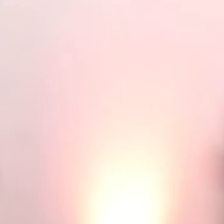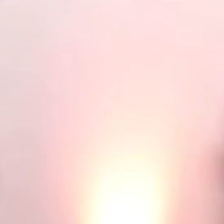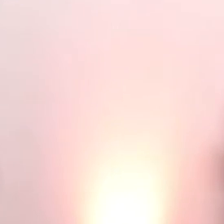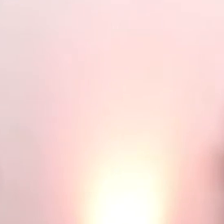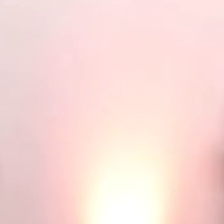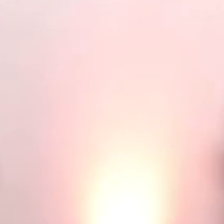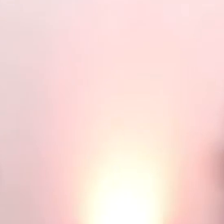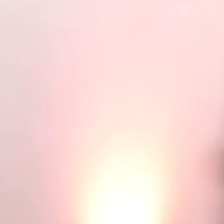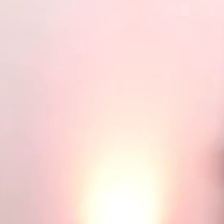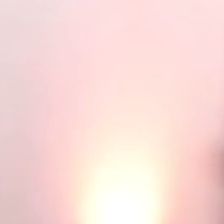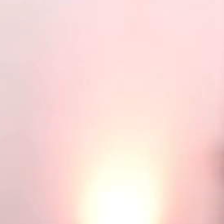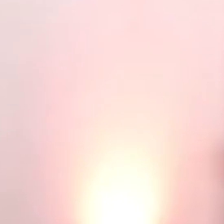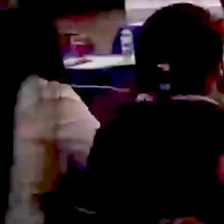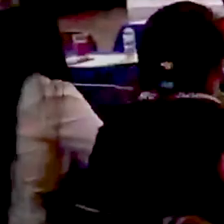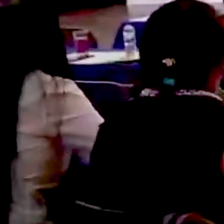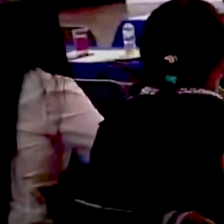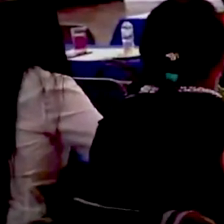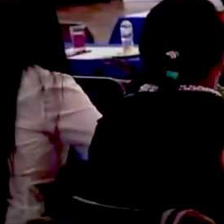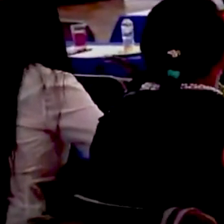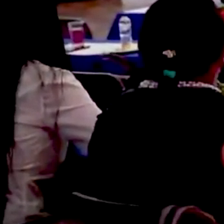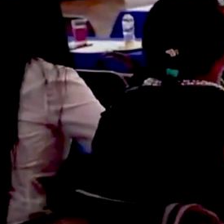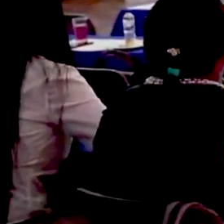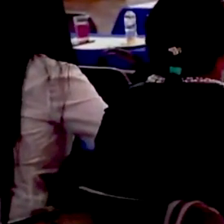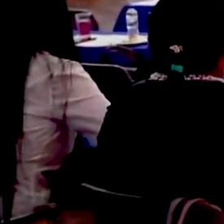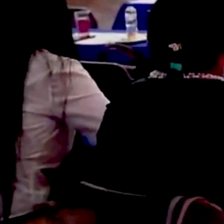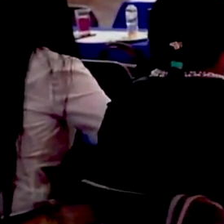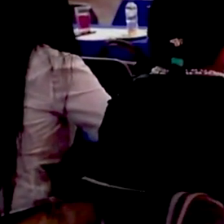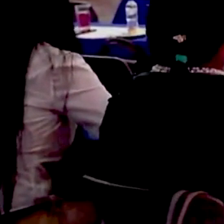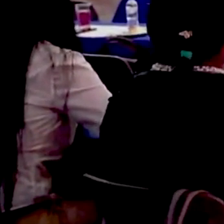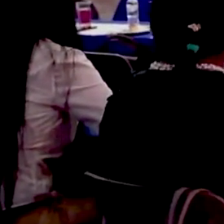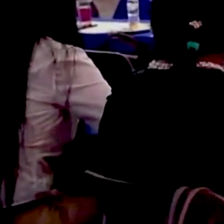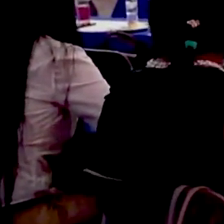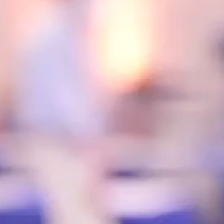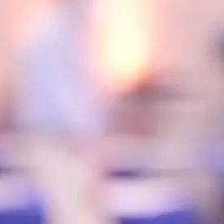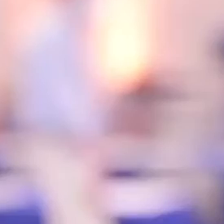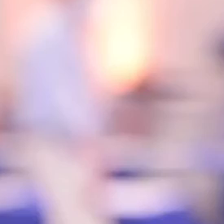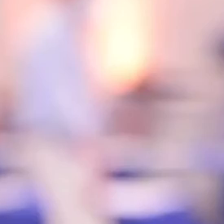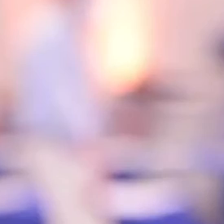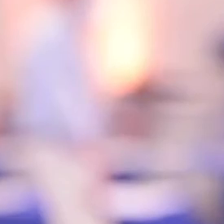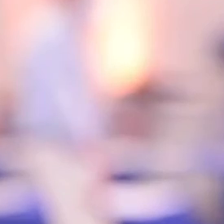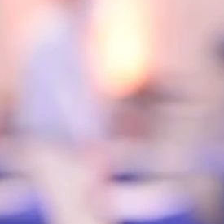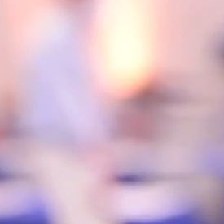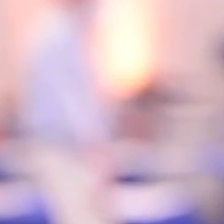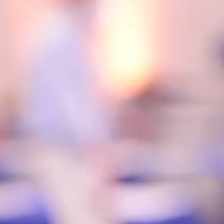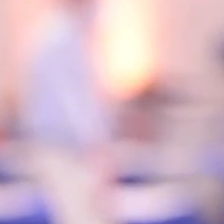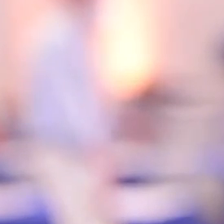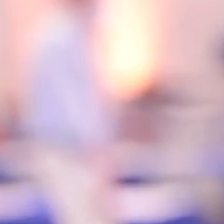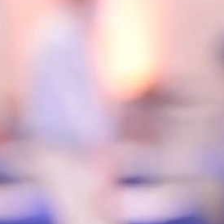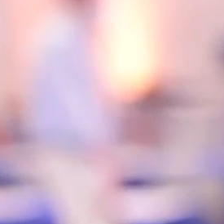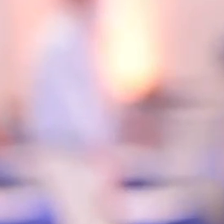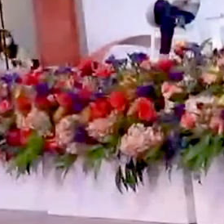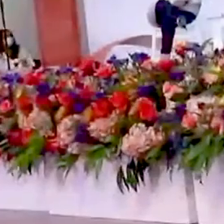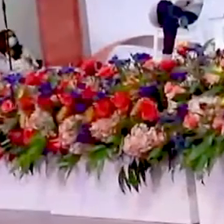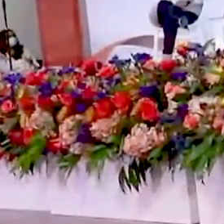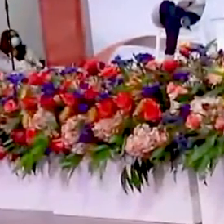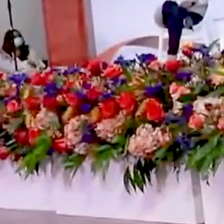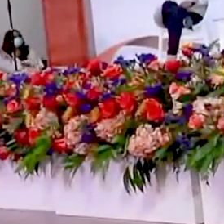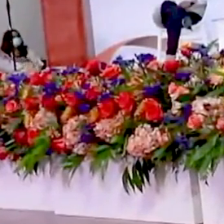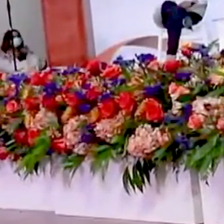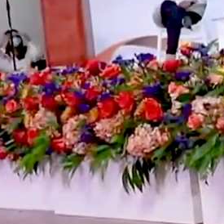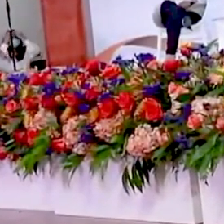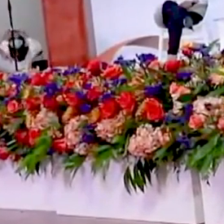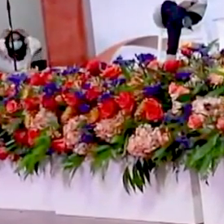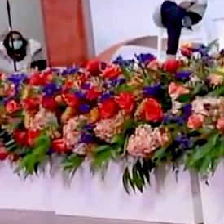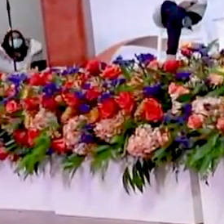eso es algo muy significativo. La Procuraduría promovió espacios de diálogo con representantes de organizaciones de mujeres y